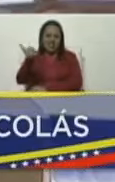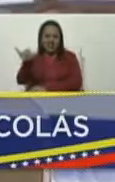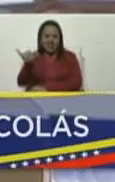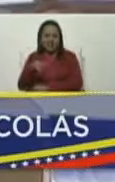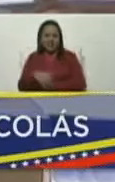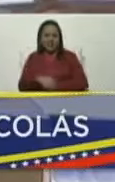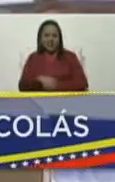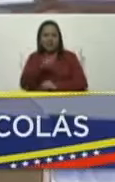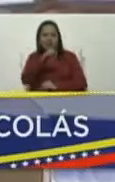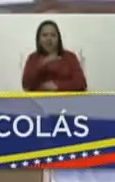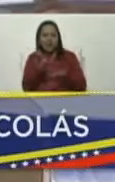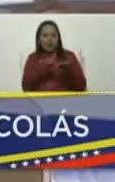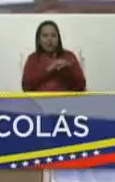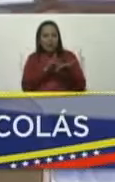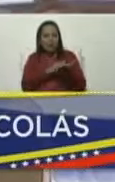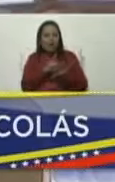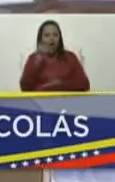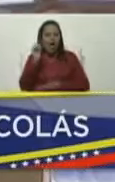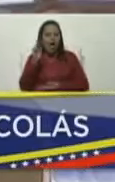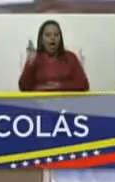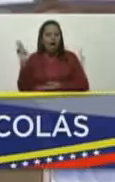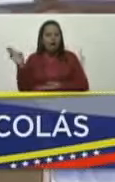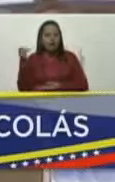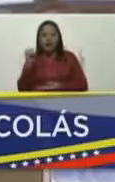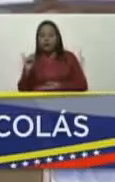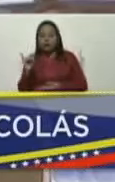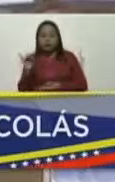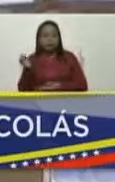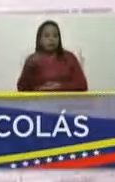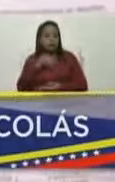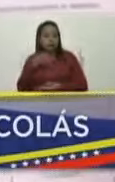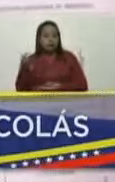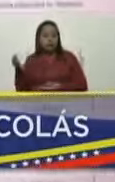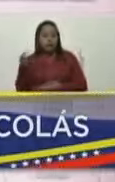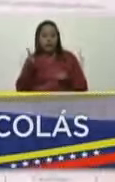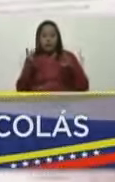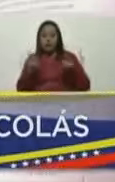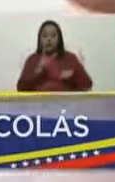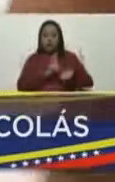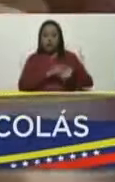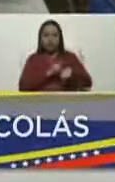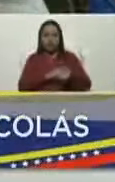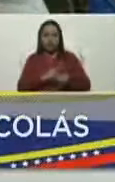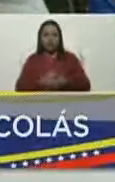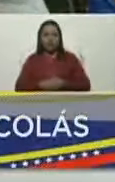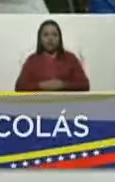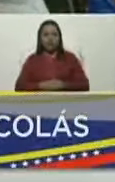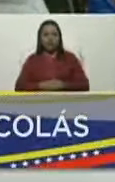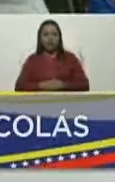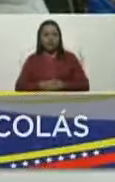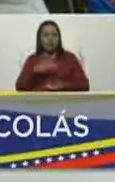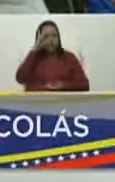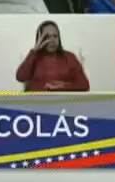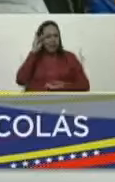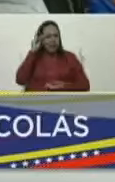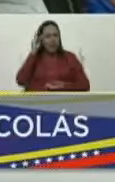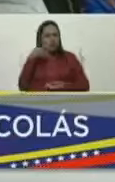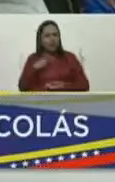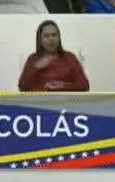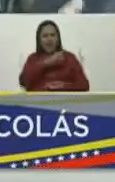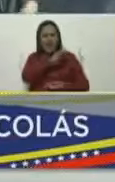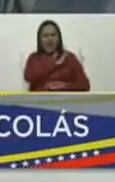esa aplicación de Ridery es una cosa de la nueva época. Delcy, yo ya en